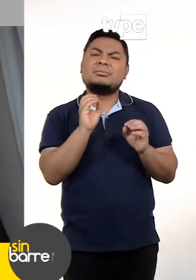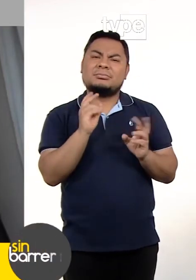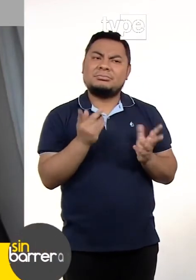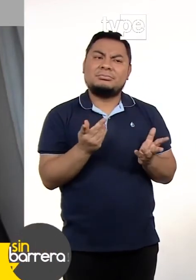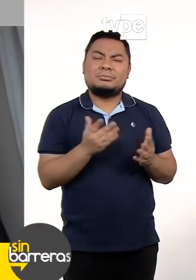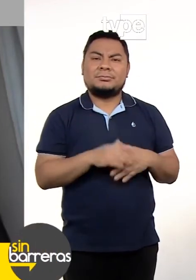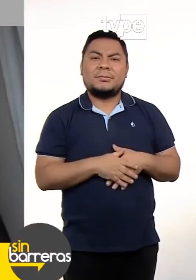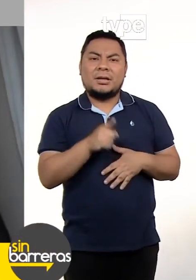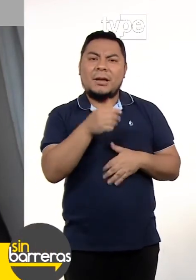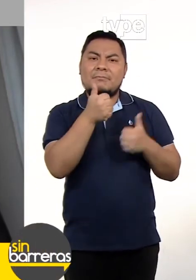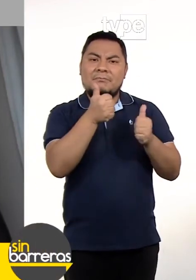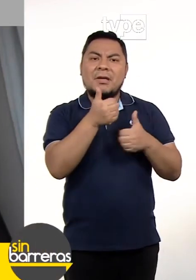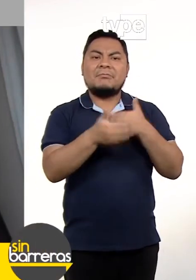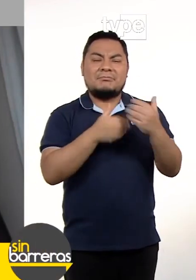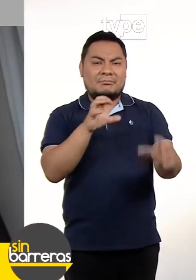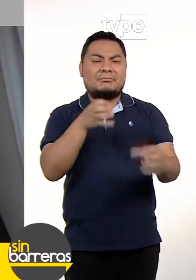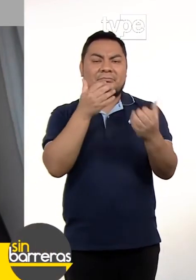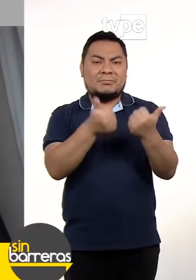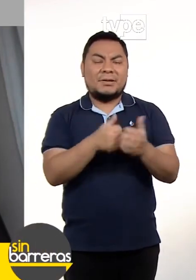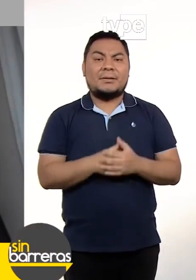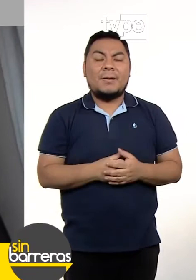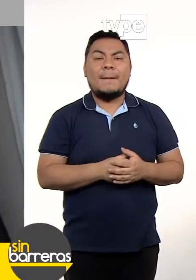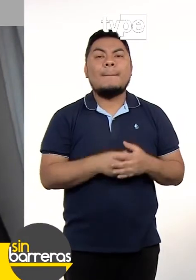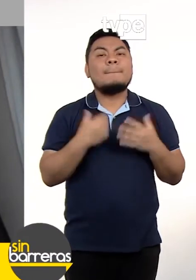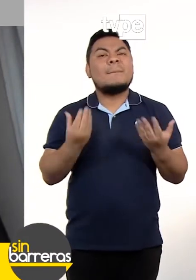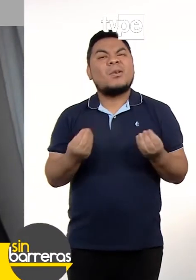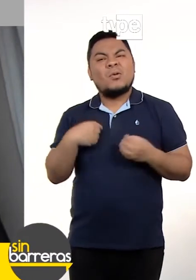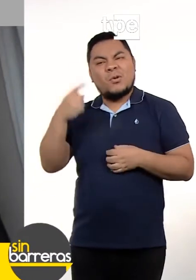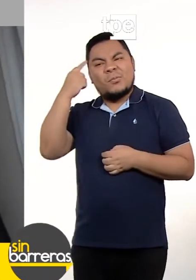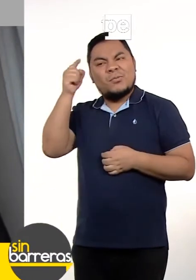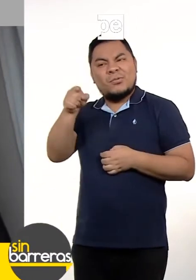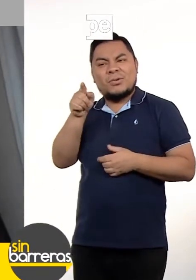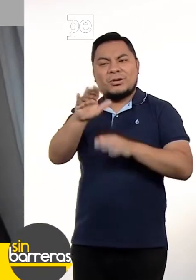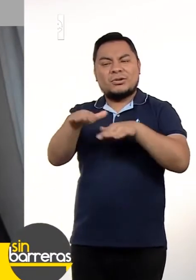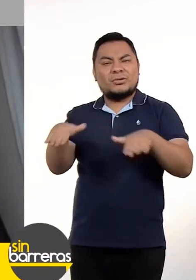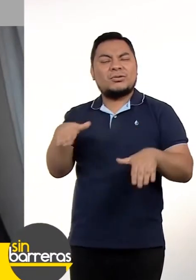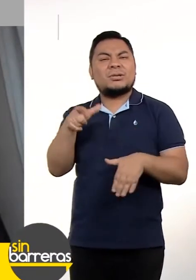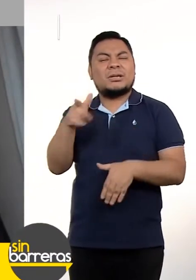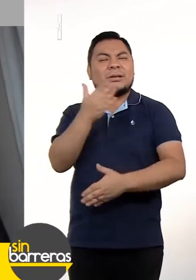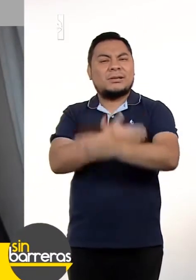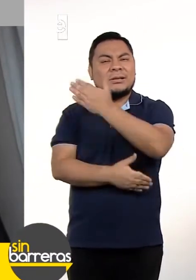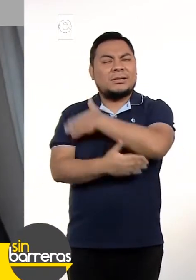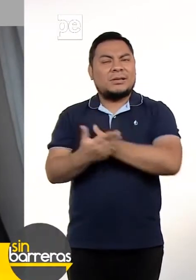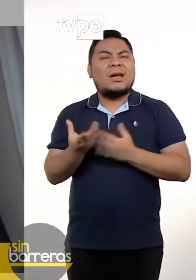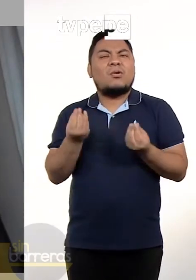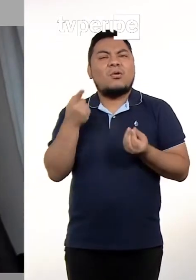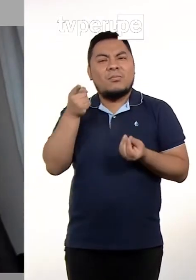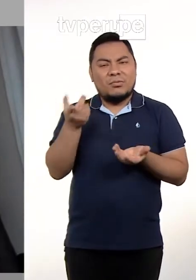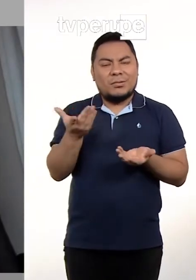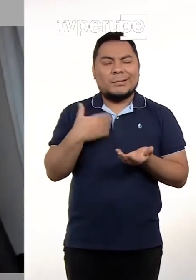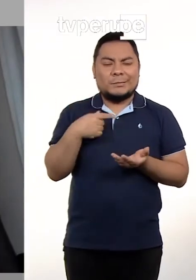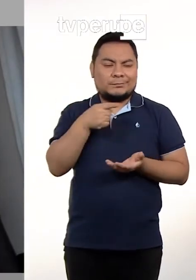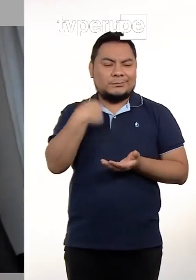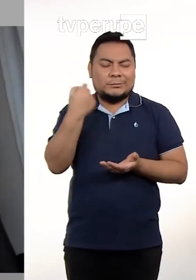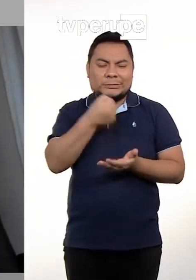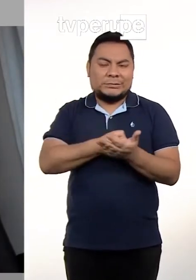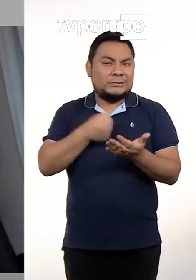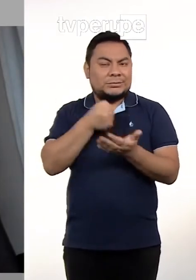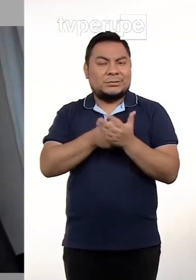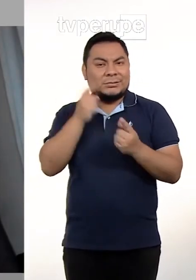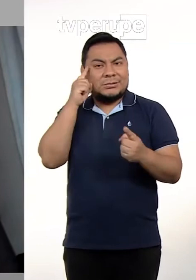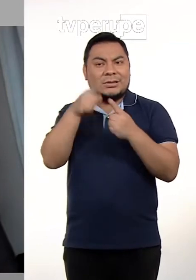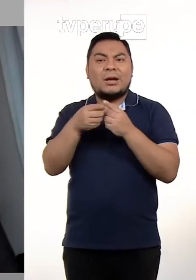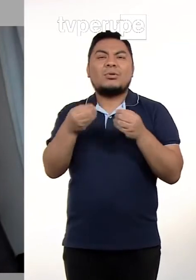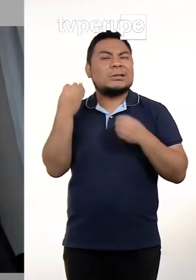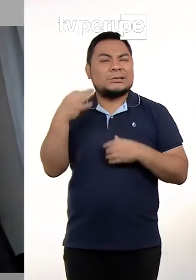relativamente bien, pero nosotros tenemos que, como nuestra meta es y siempre vamos a